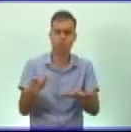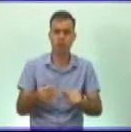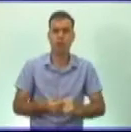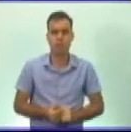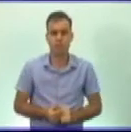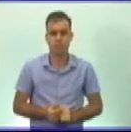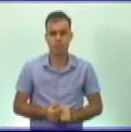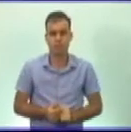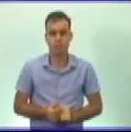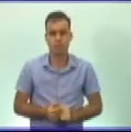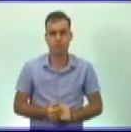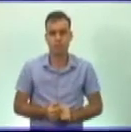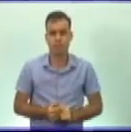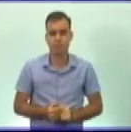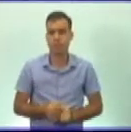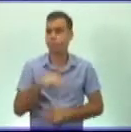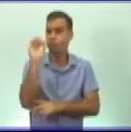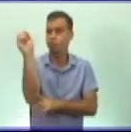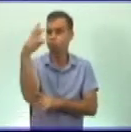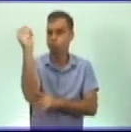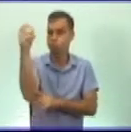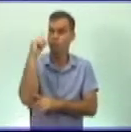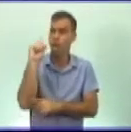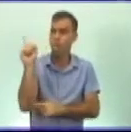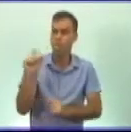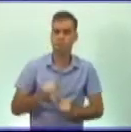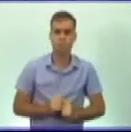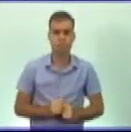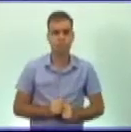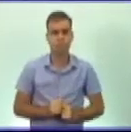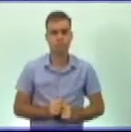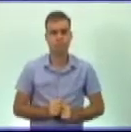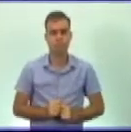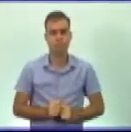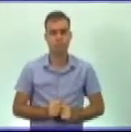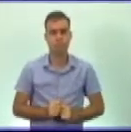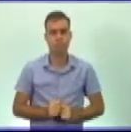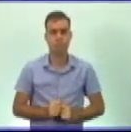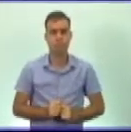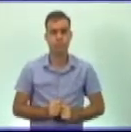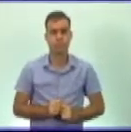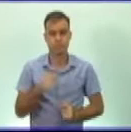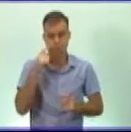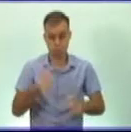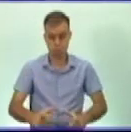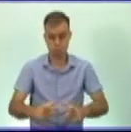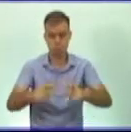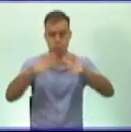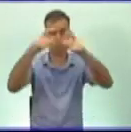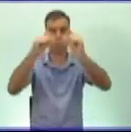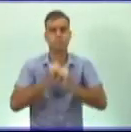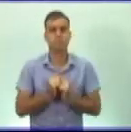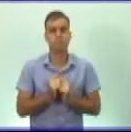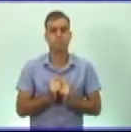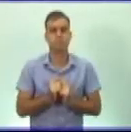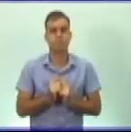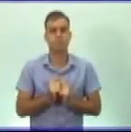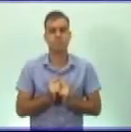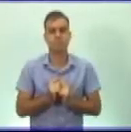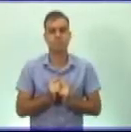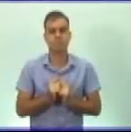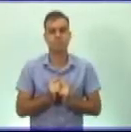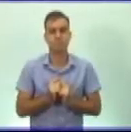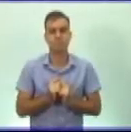uno de nuestros faros que tienen la forma cilíndrica, la Torre de Pisa, tan conocidos por todos. Miren,